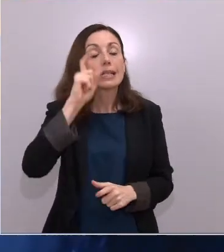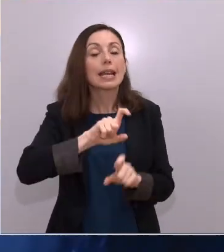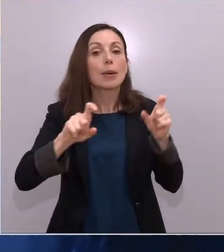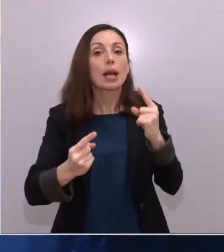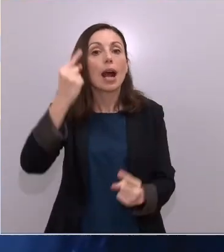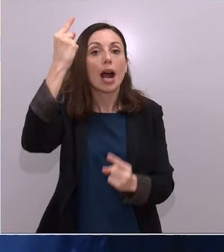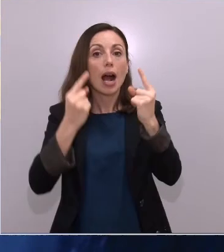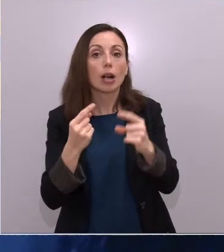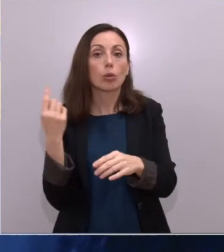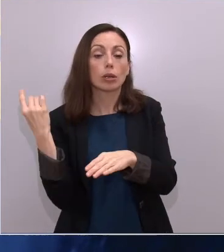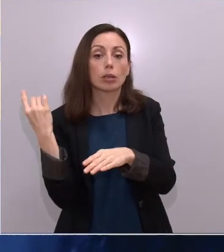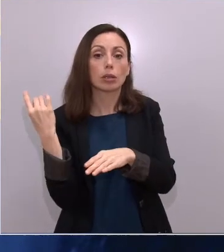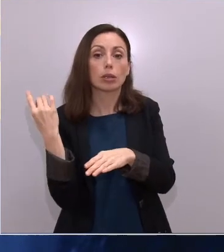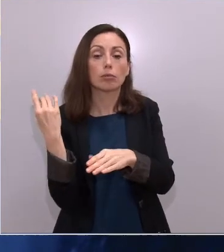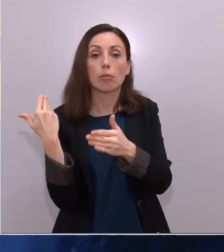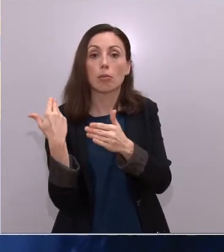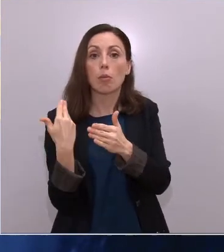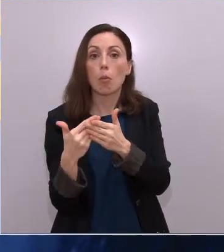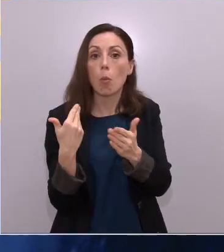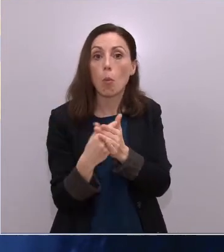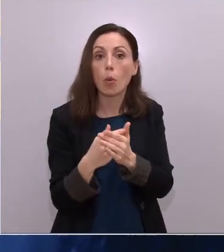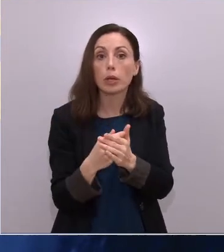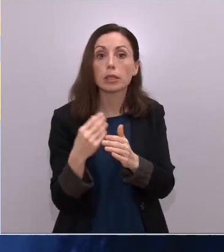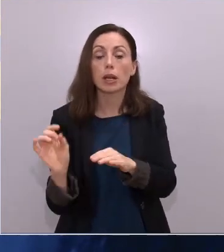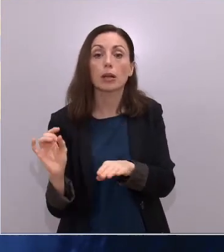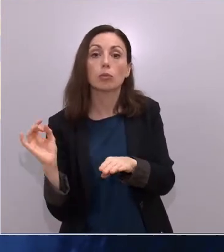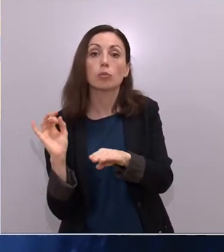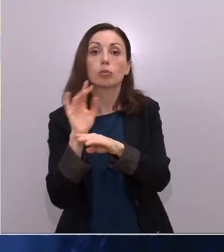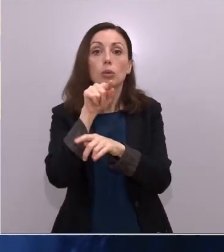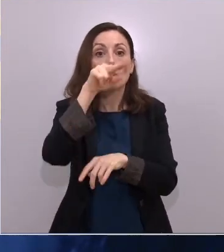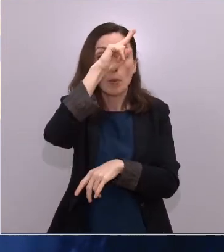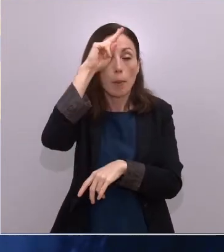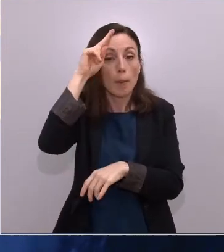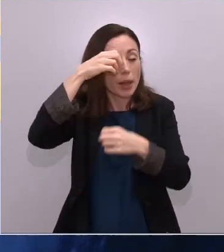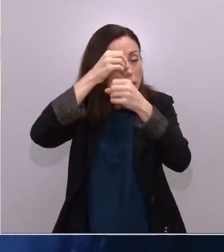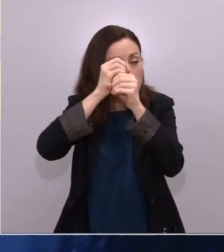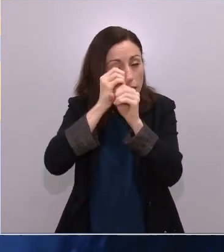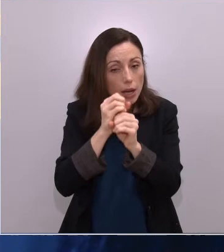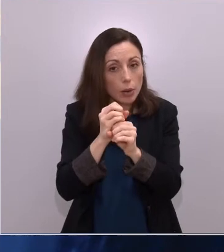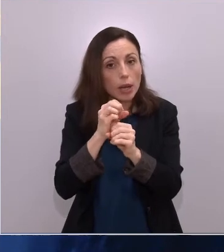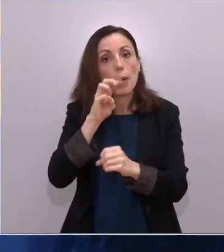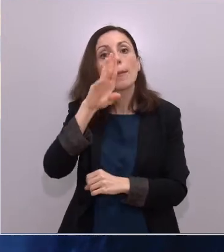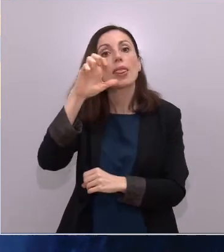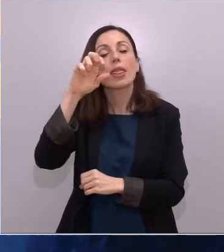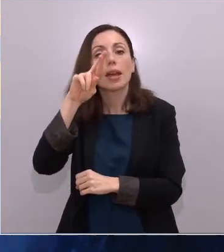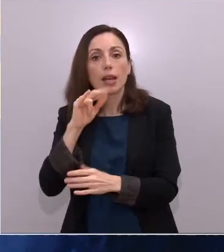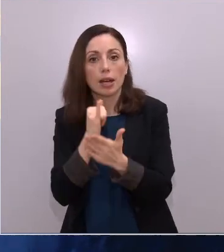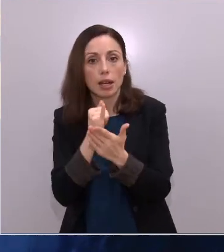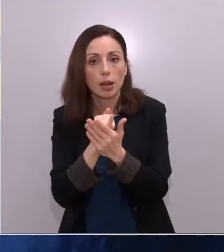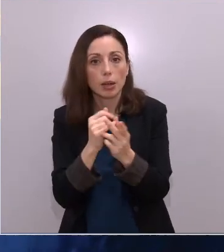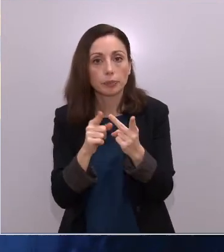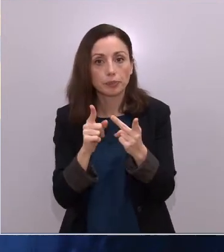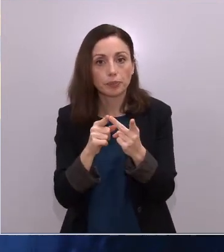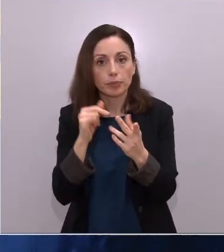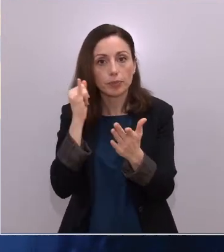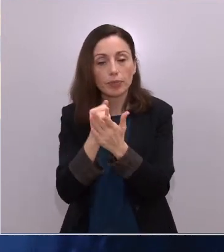que incluso están mandando las muestras a Madrid, a laboratorios, para hacerse tanto PCR como los test